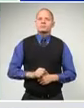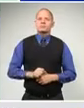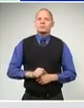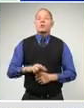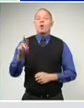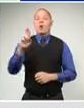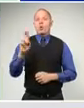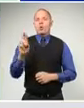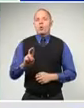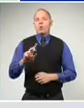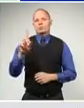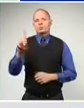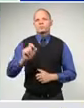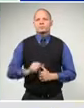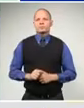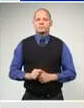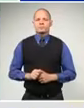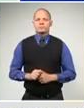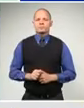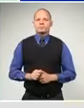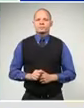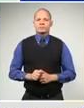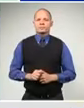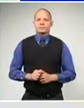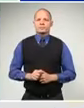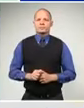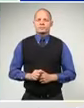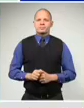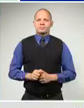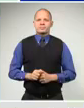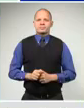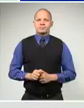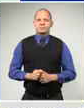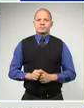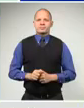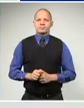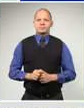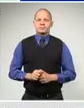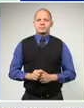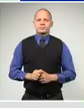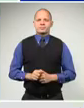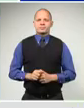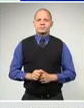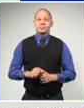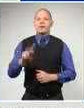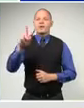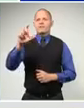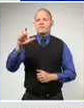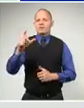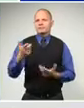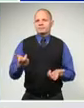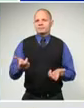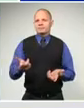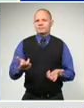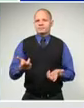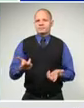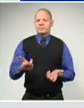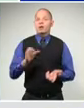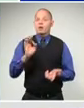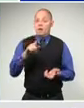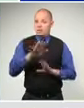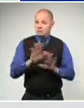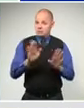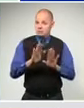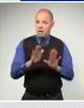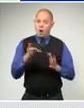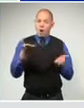un caso autóctono en el día de ayer. Villa Clara, aunque tiene 3 casos más